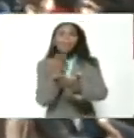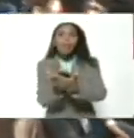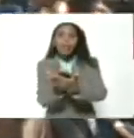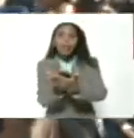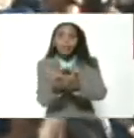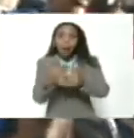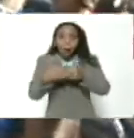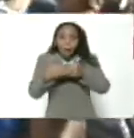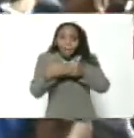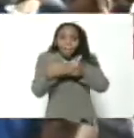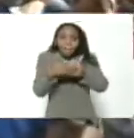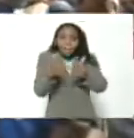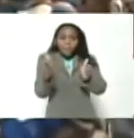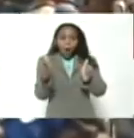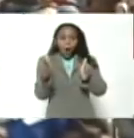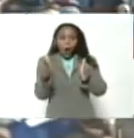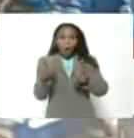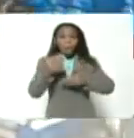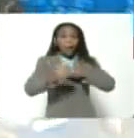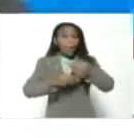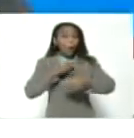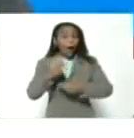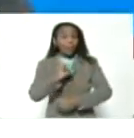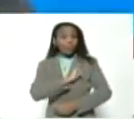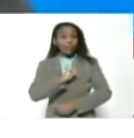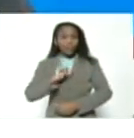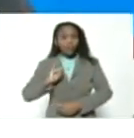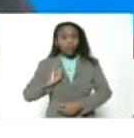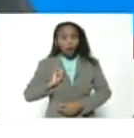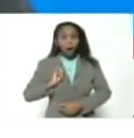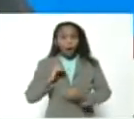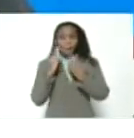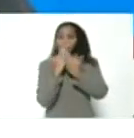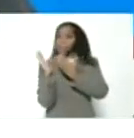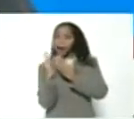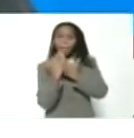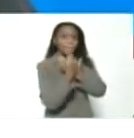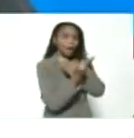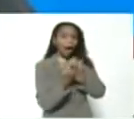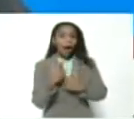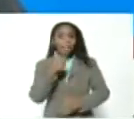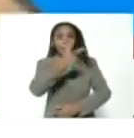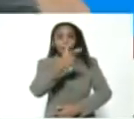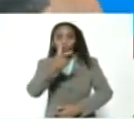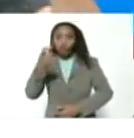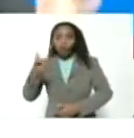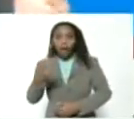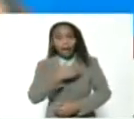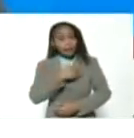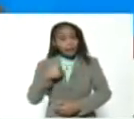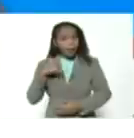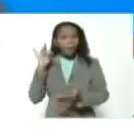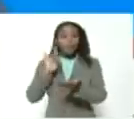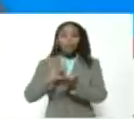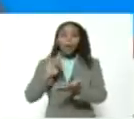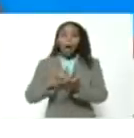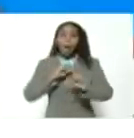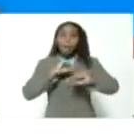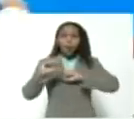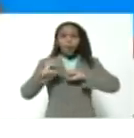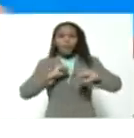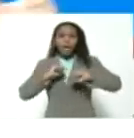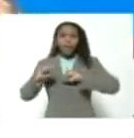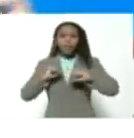abramos un espacio para que las individualidades, los vecinos, las vecinas, los ciudadanos que quieran participar en un